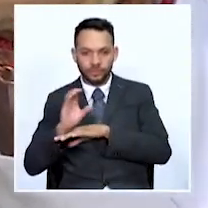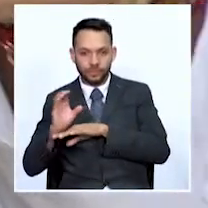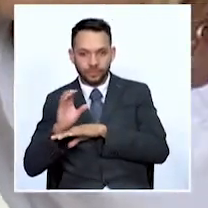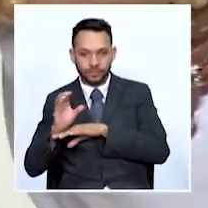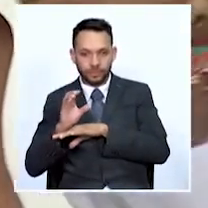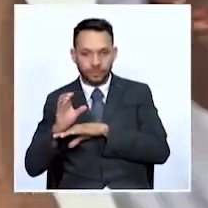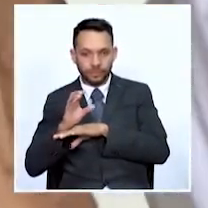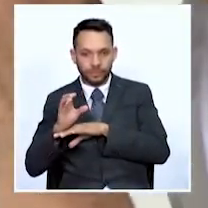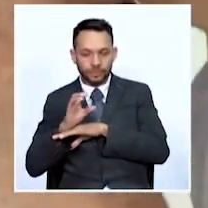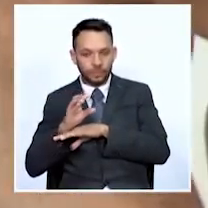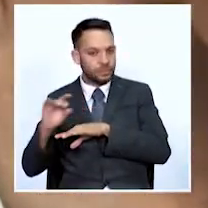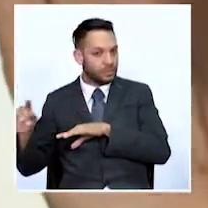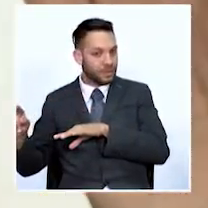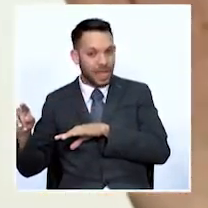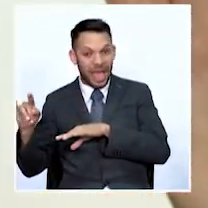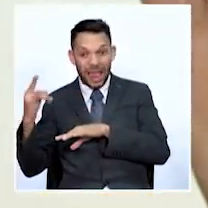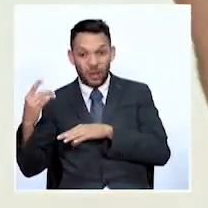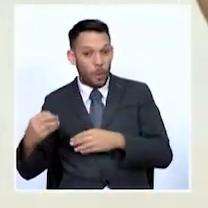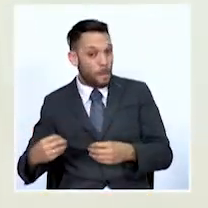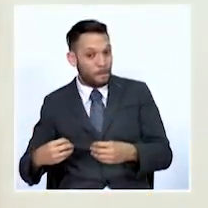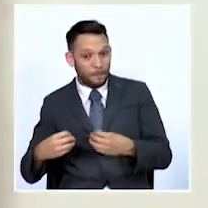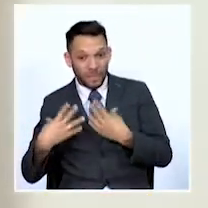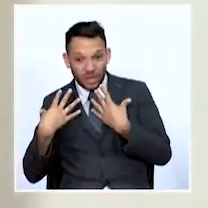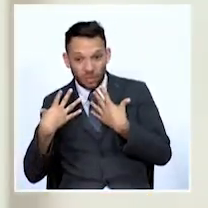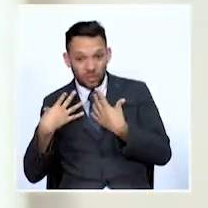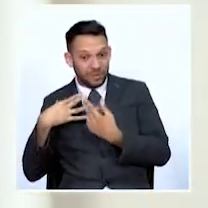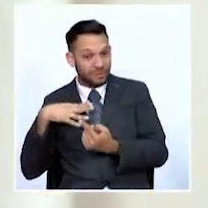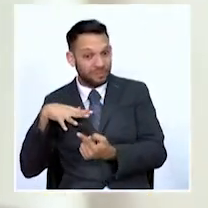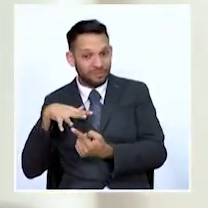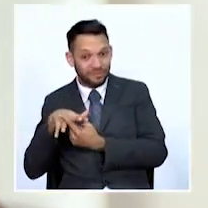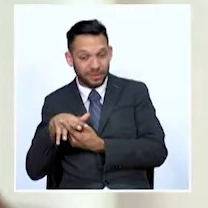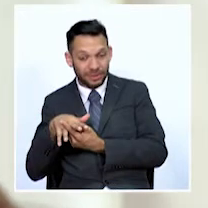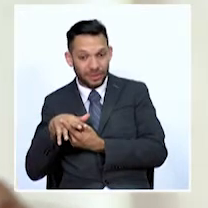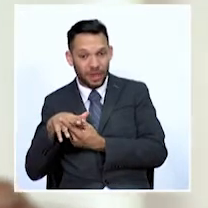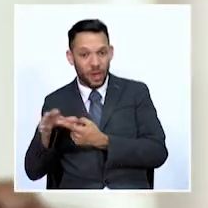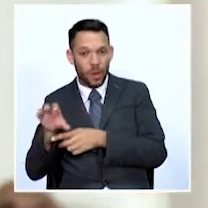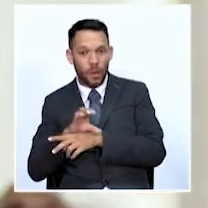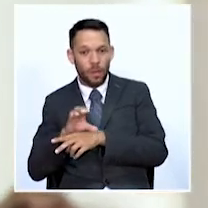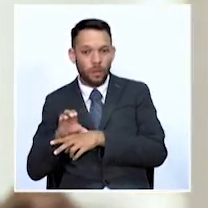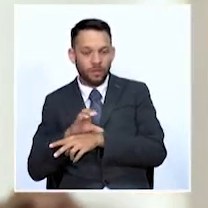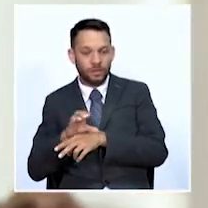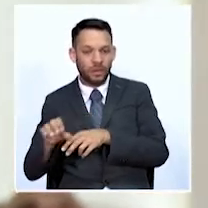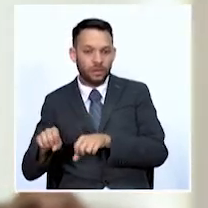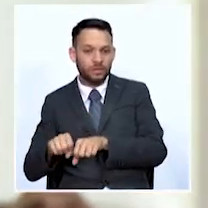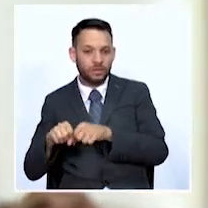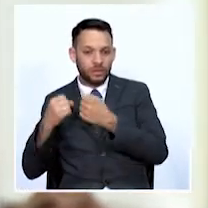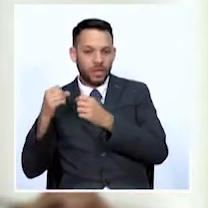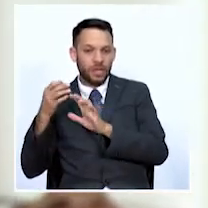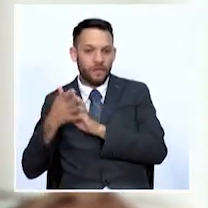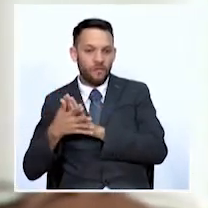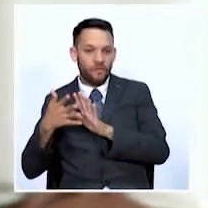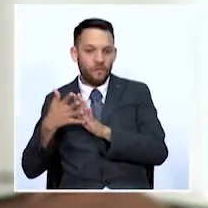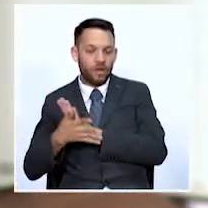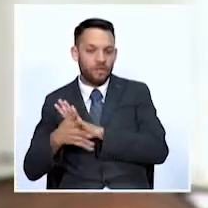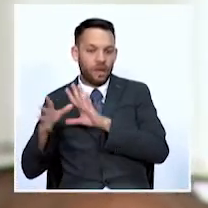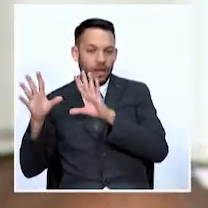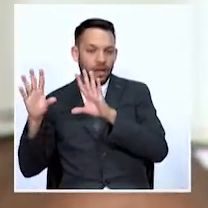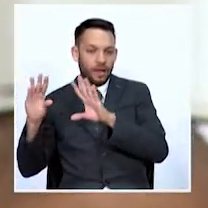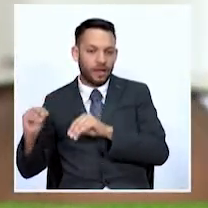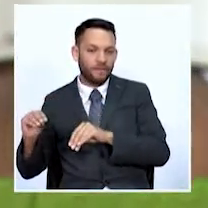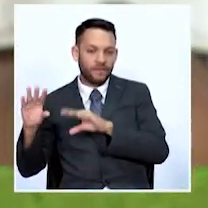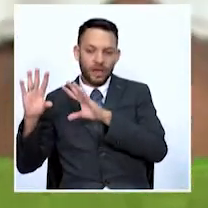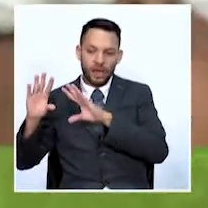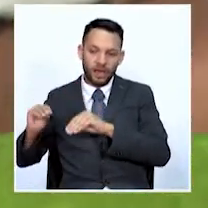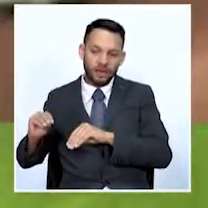virus. Cuando a un computador le entra un virus, el virus va dañando como toda la información que tienen las tarjetas y se me va cayendo